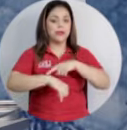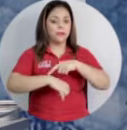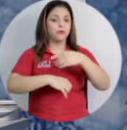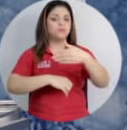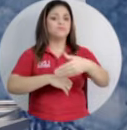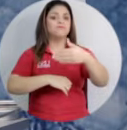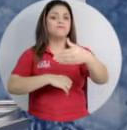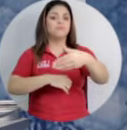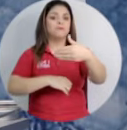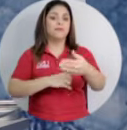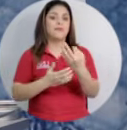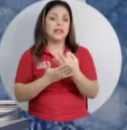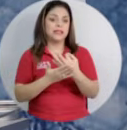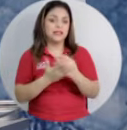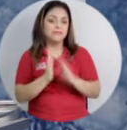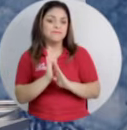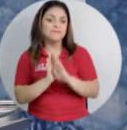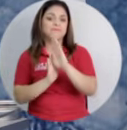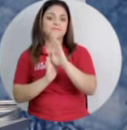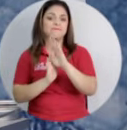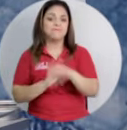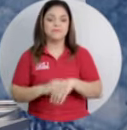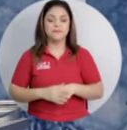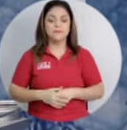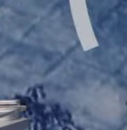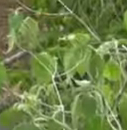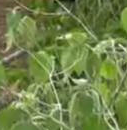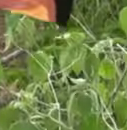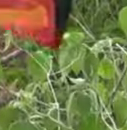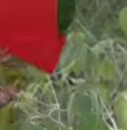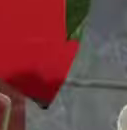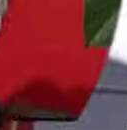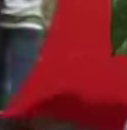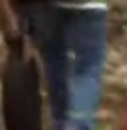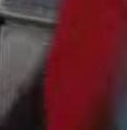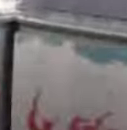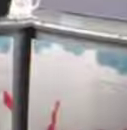cosas pues vuelvan un poquito a la normalidad.